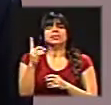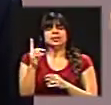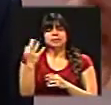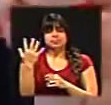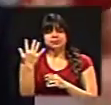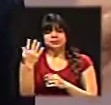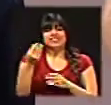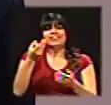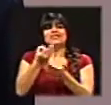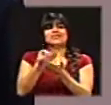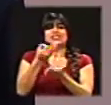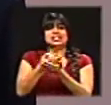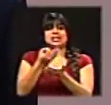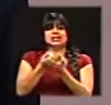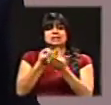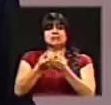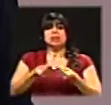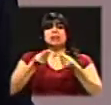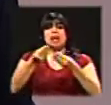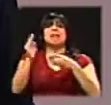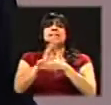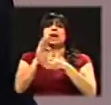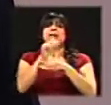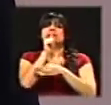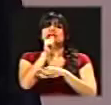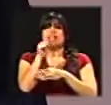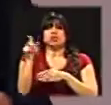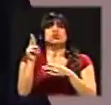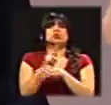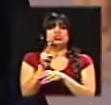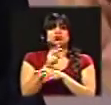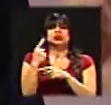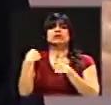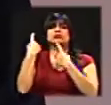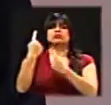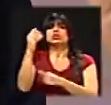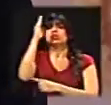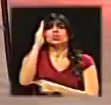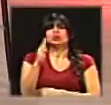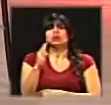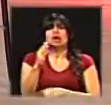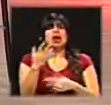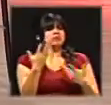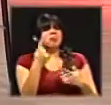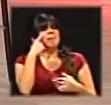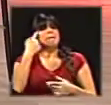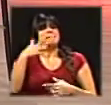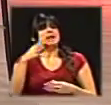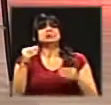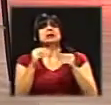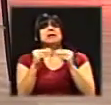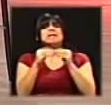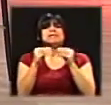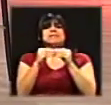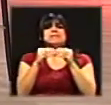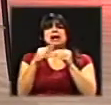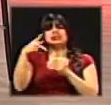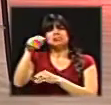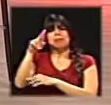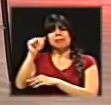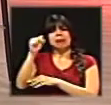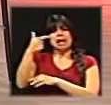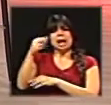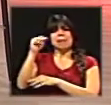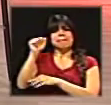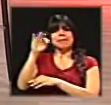del financiamiento que dan los bancos privados, cosa que nunca había sido. Es decir, pareciera mucho más pragmático, mucho más de lo